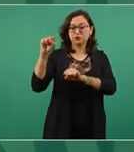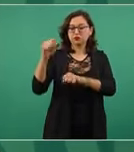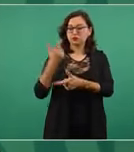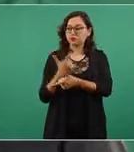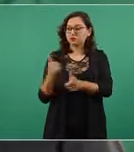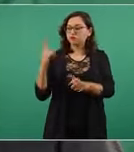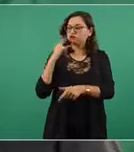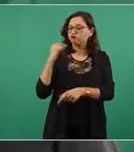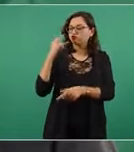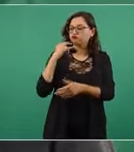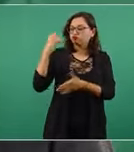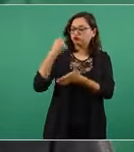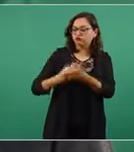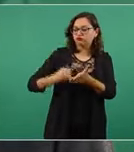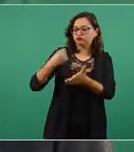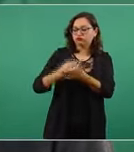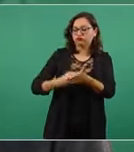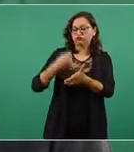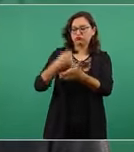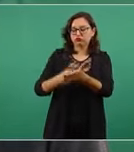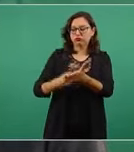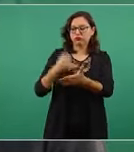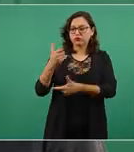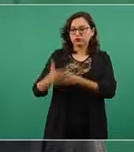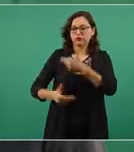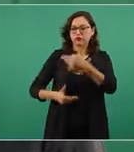por las transformaciones, por los cambios,